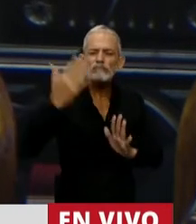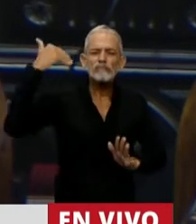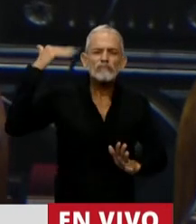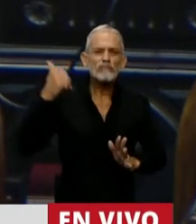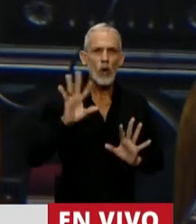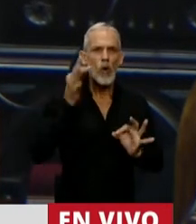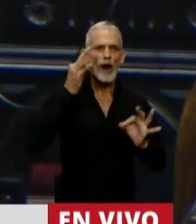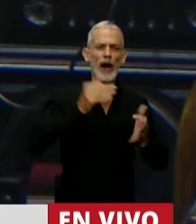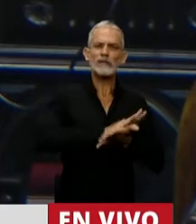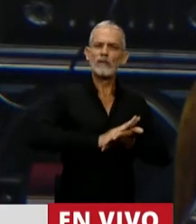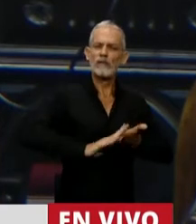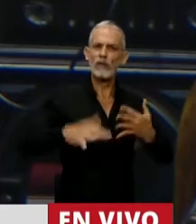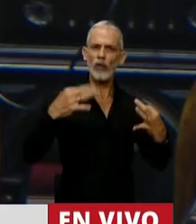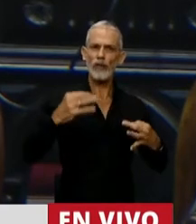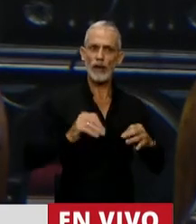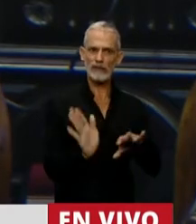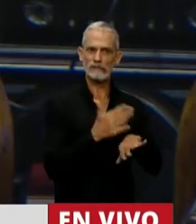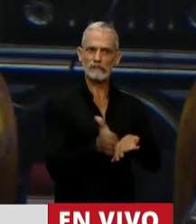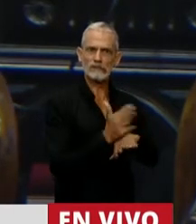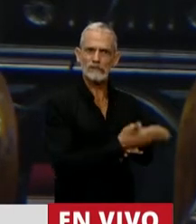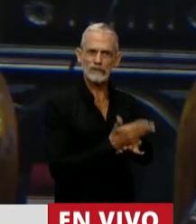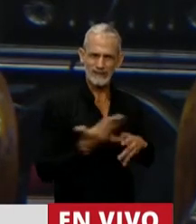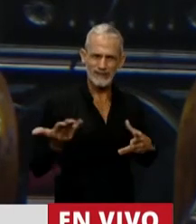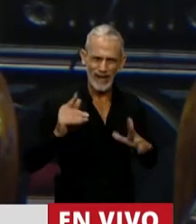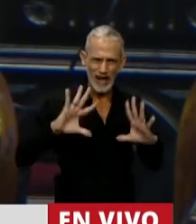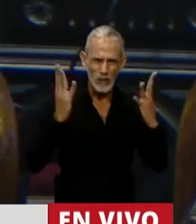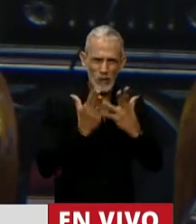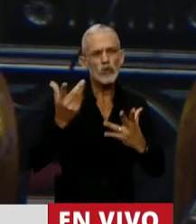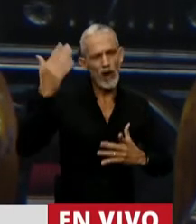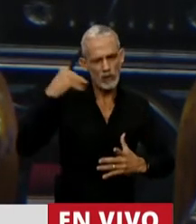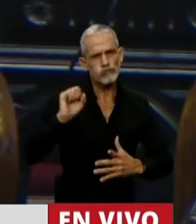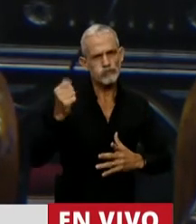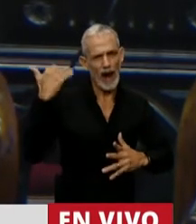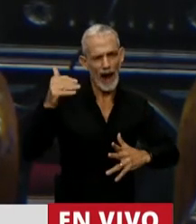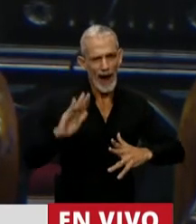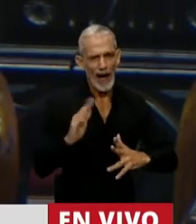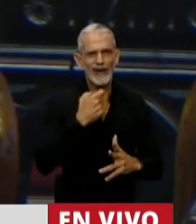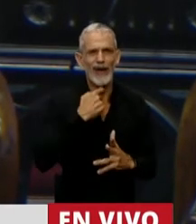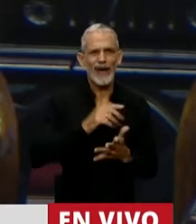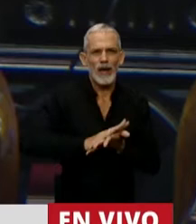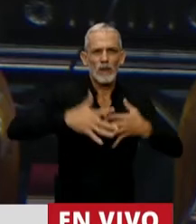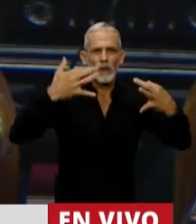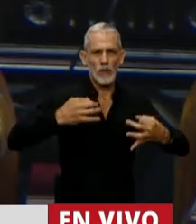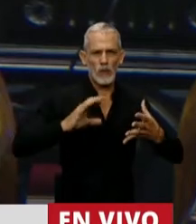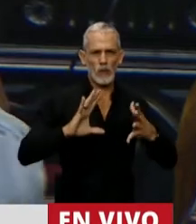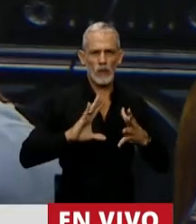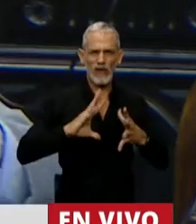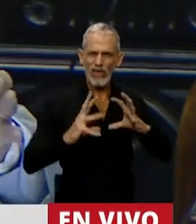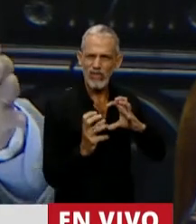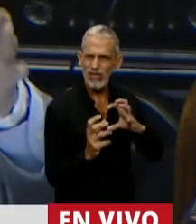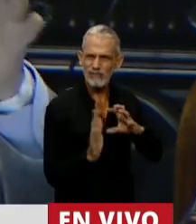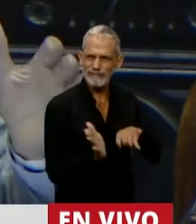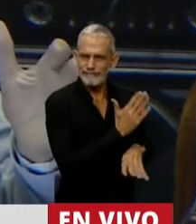racial que tanto daño le hicieron a la humanidad. Y acá lo que se buscó es simplemente un atajo, como siempre hacemos